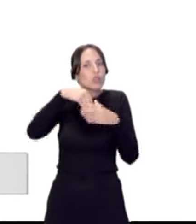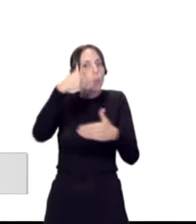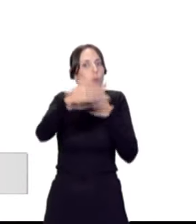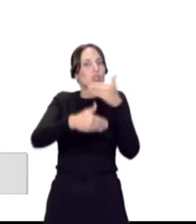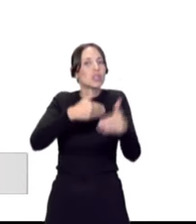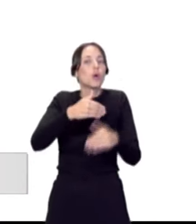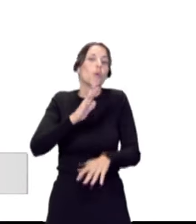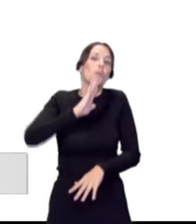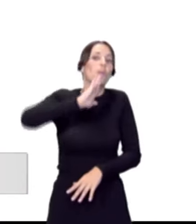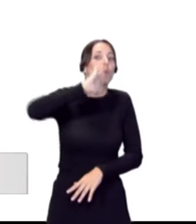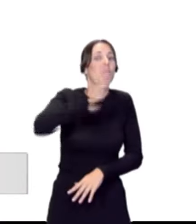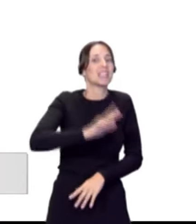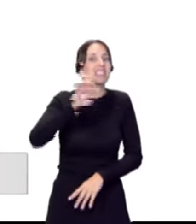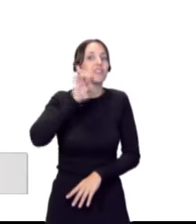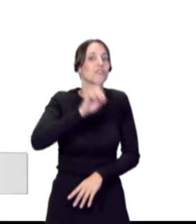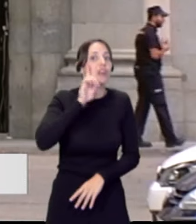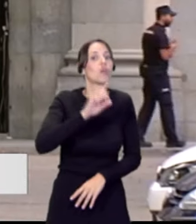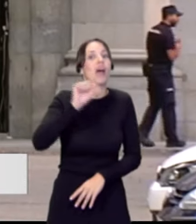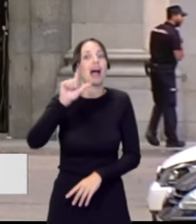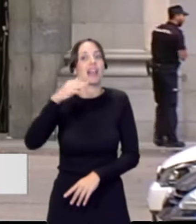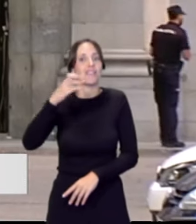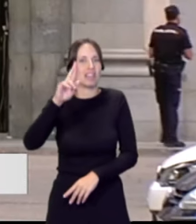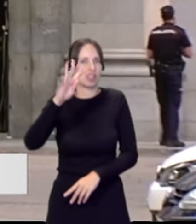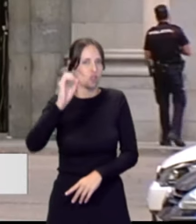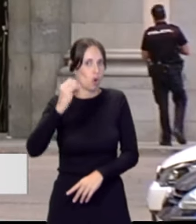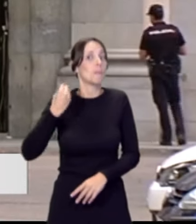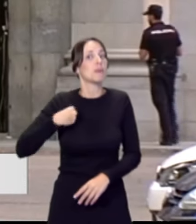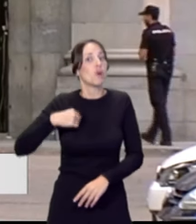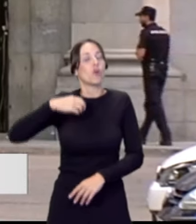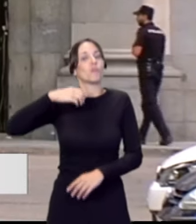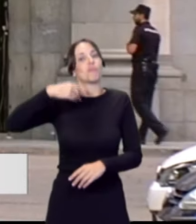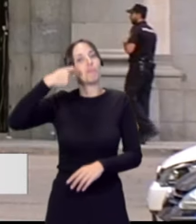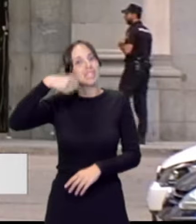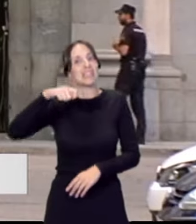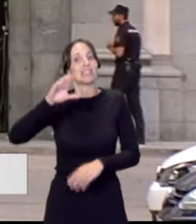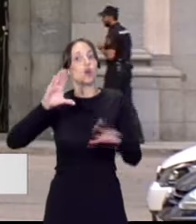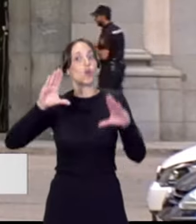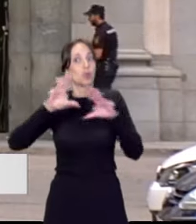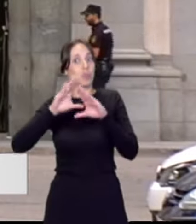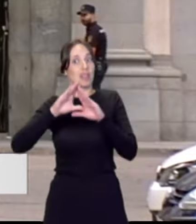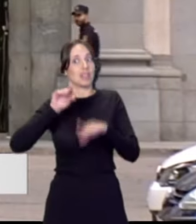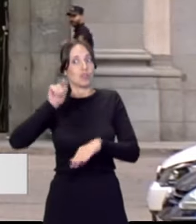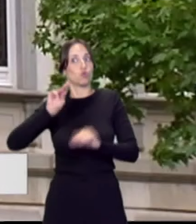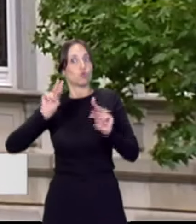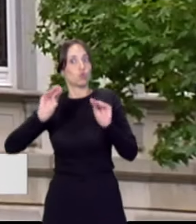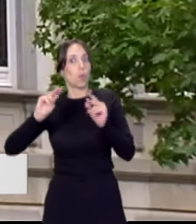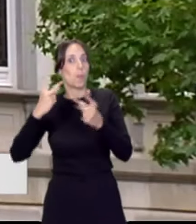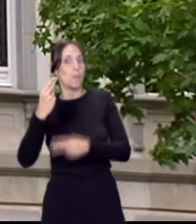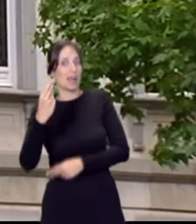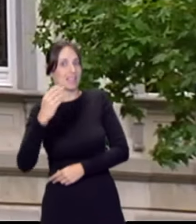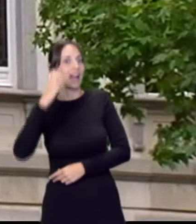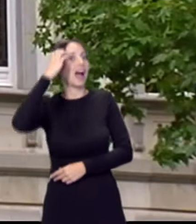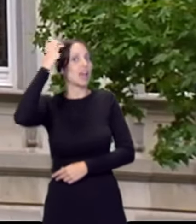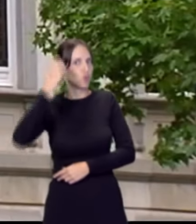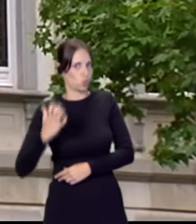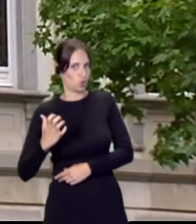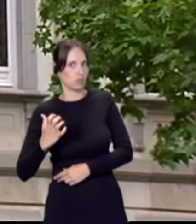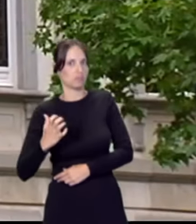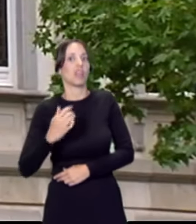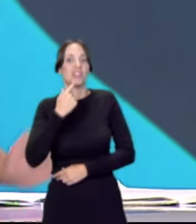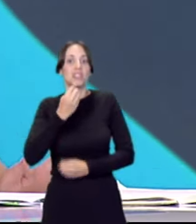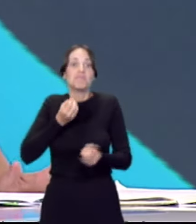presunto fraude fiscal de Alberto González Amador, que es la pareja de la presidenta de la Comunidad de Madrid, Isabel Díaz Ayuso. Y